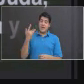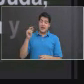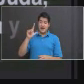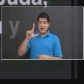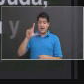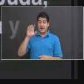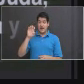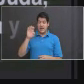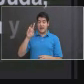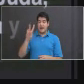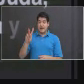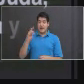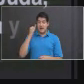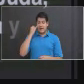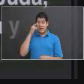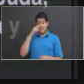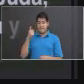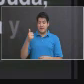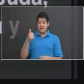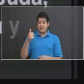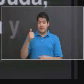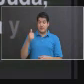Se fue de Capiusa.